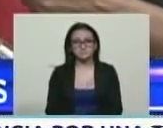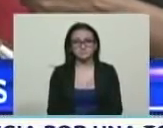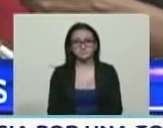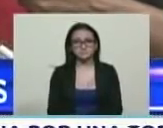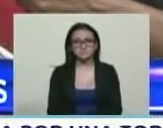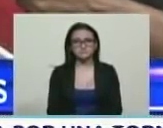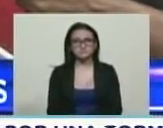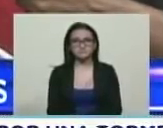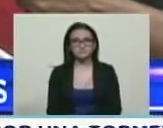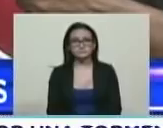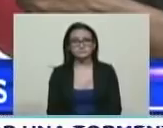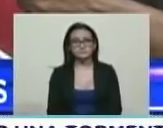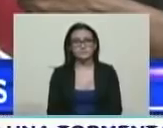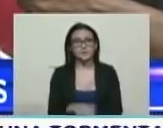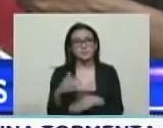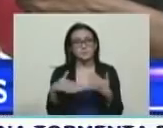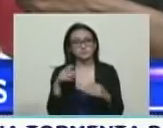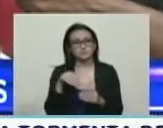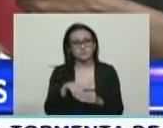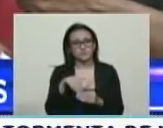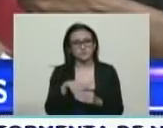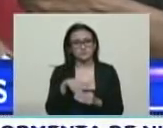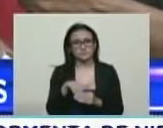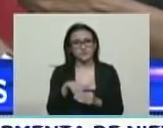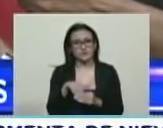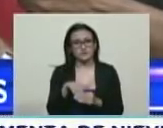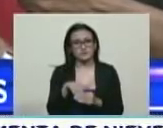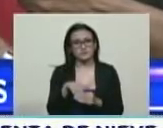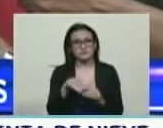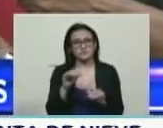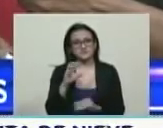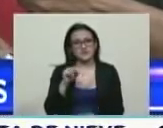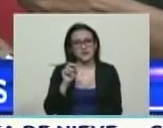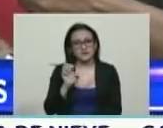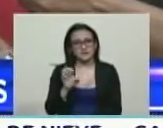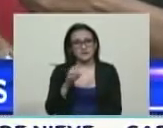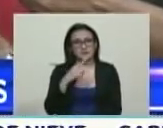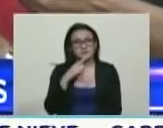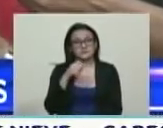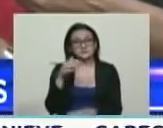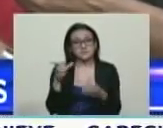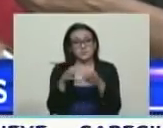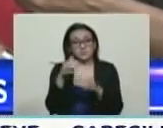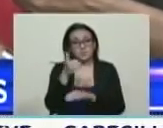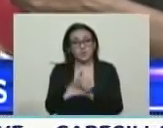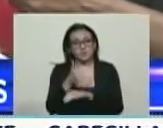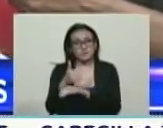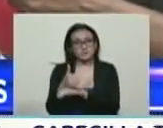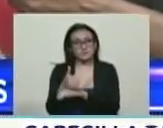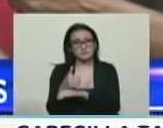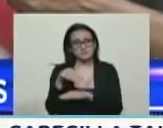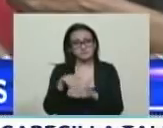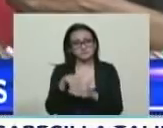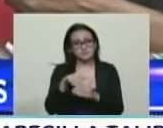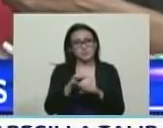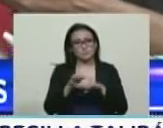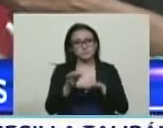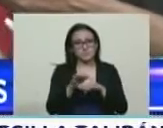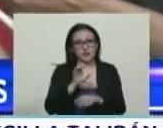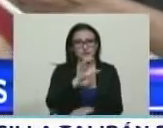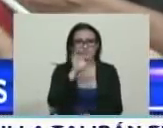proceso electoral que al final, hoy, cuando el CNE diga que las juntas electorales municipales y estadales